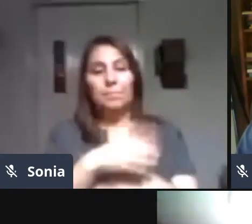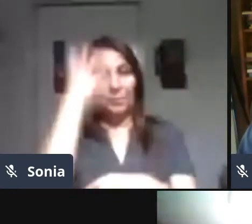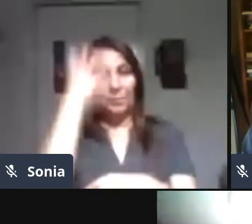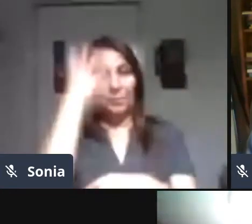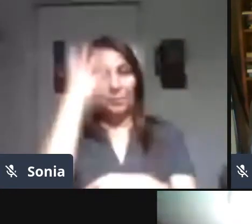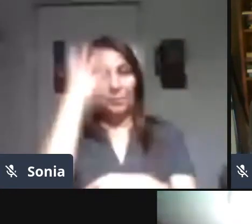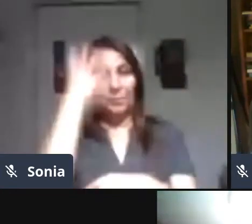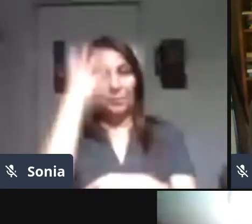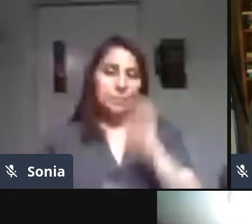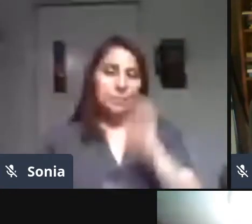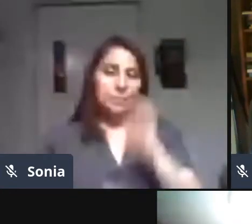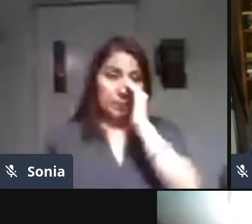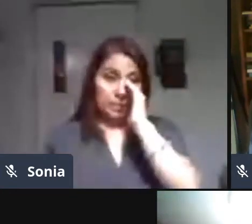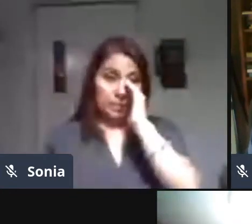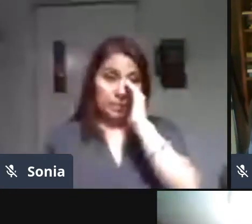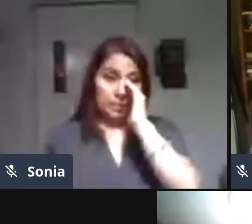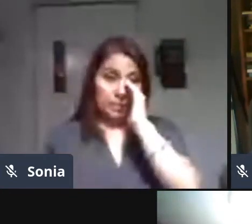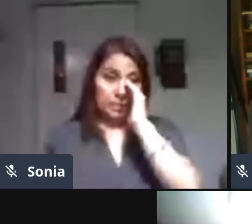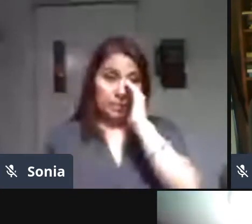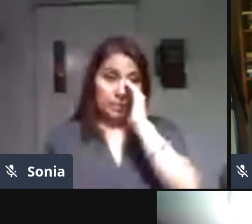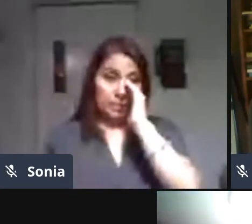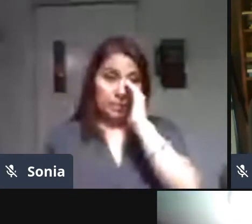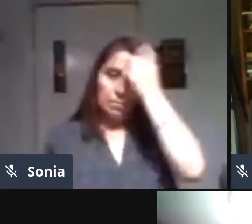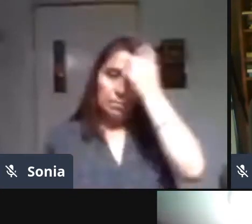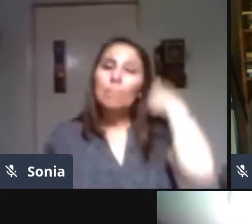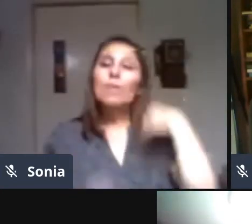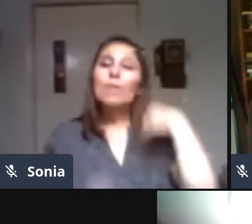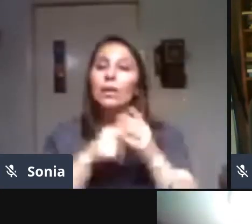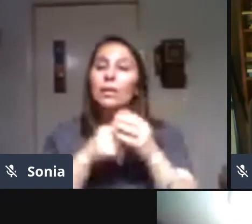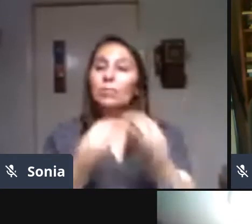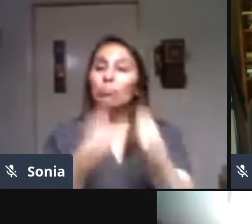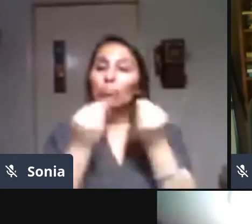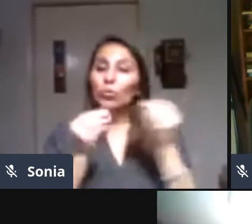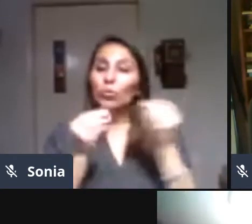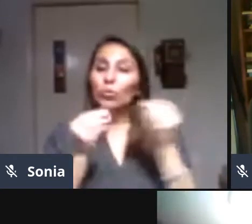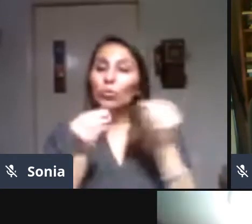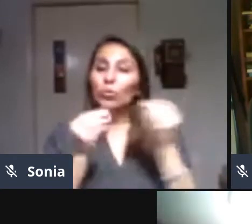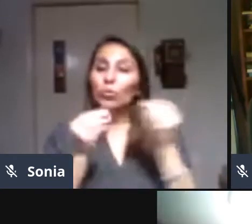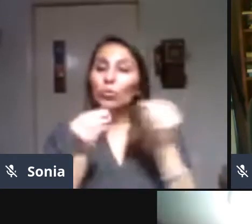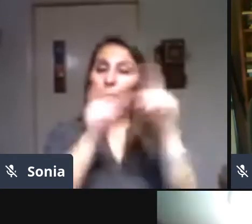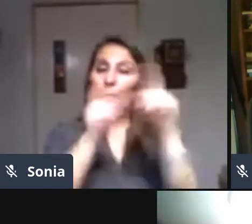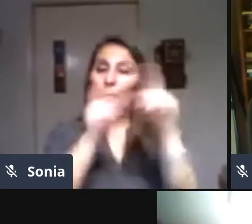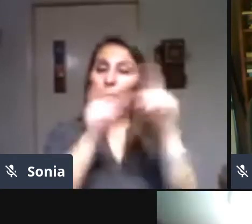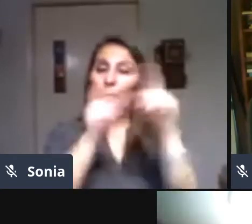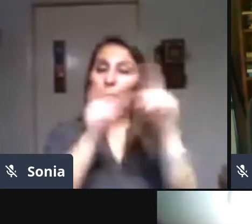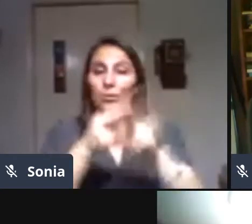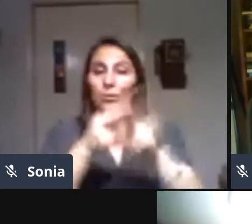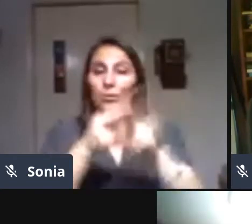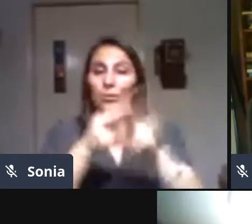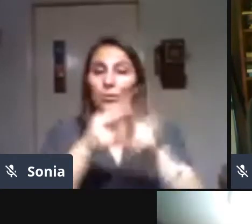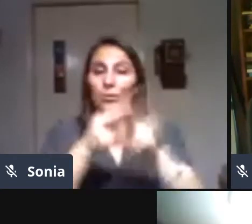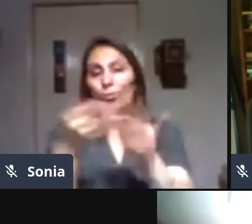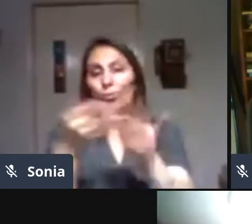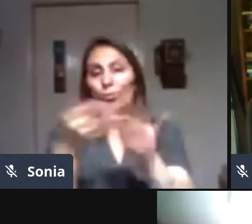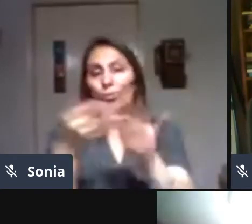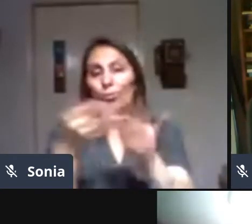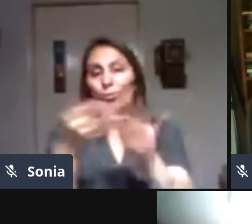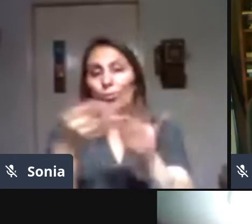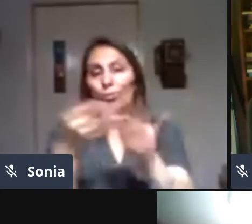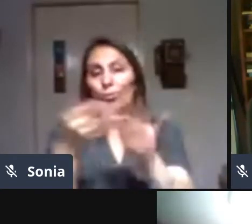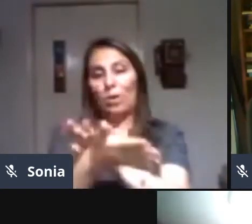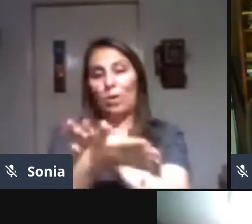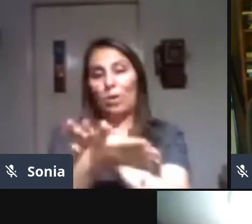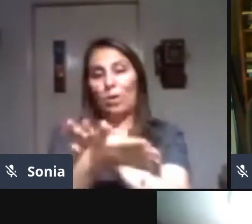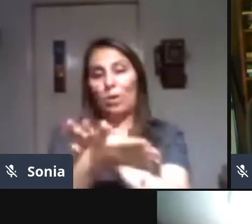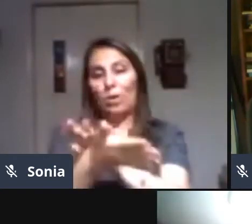pues a propósito de lo que tú dices de todo este tema del arte y demás acá en los comentarios algunas preguntas